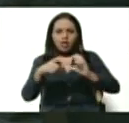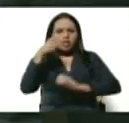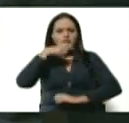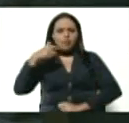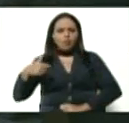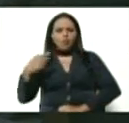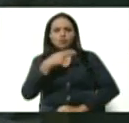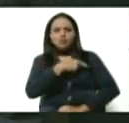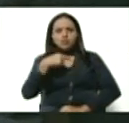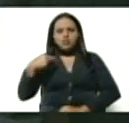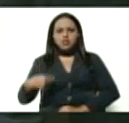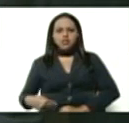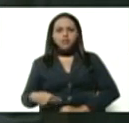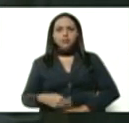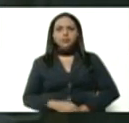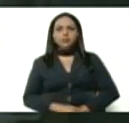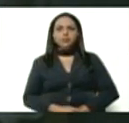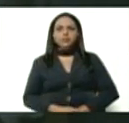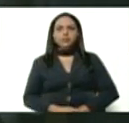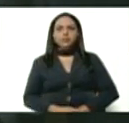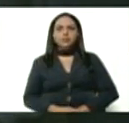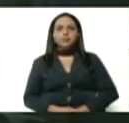chino.